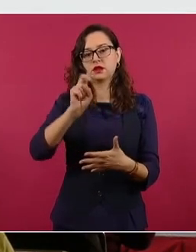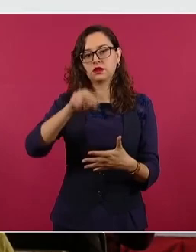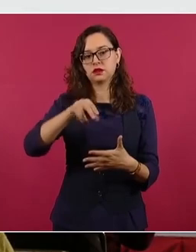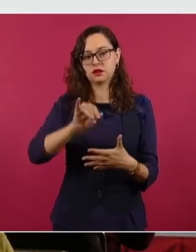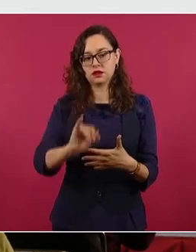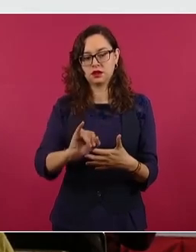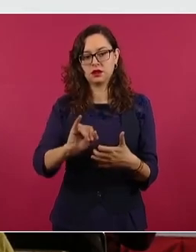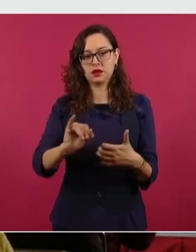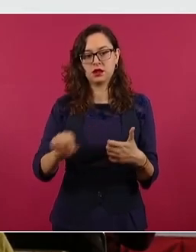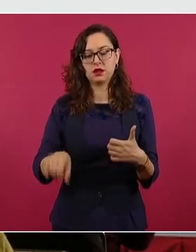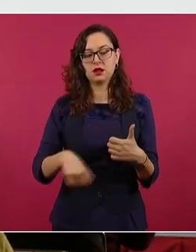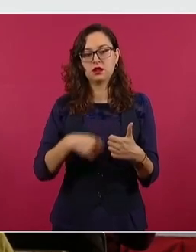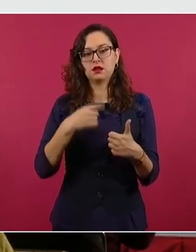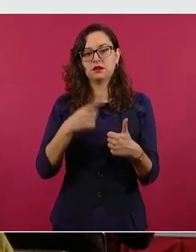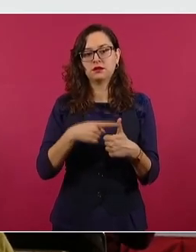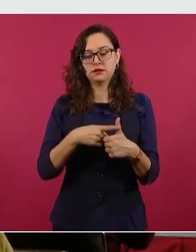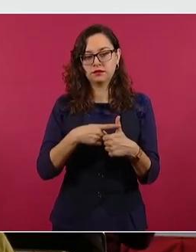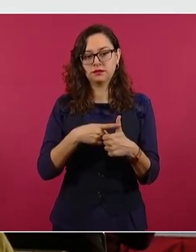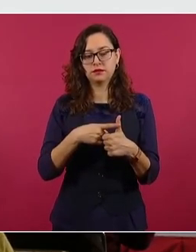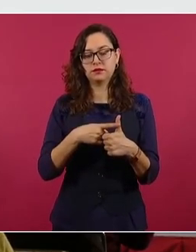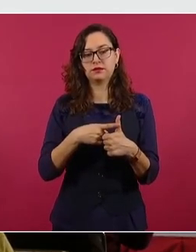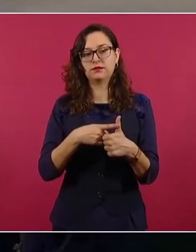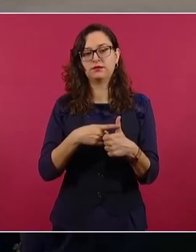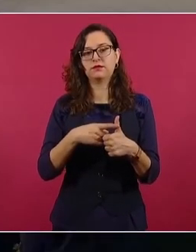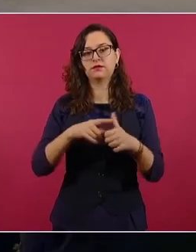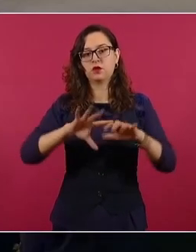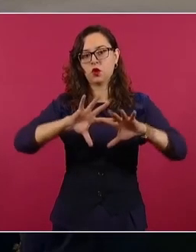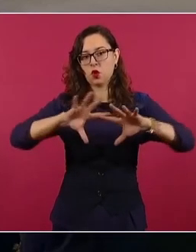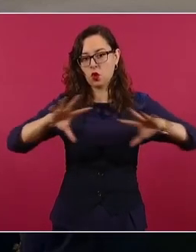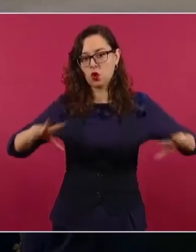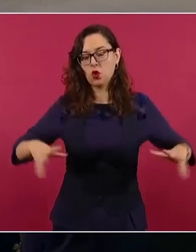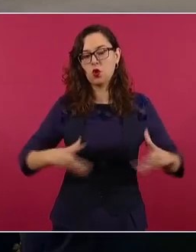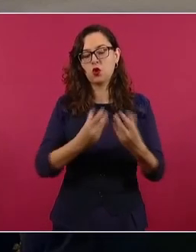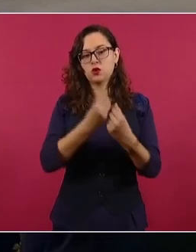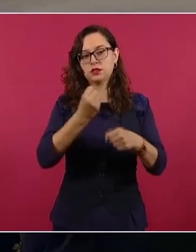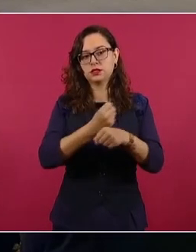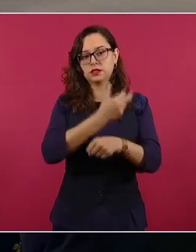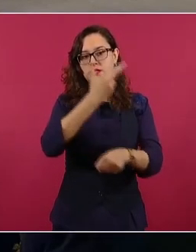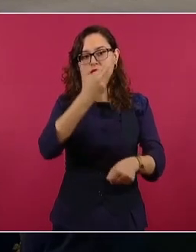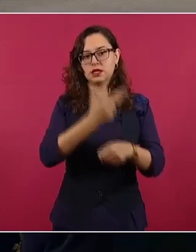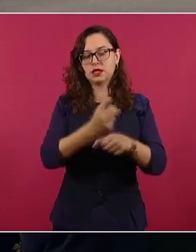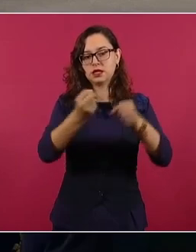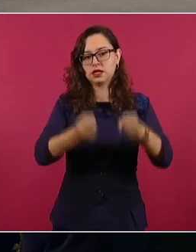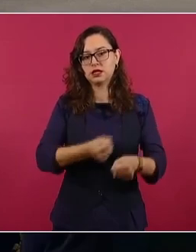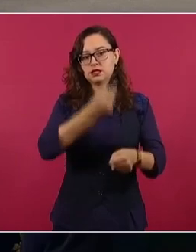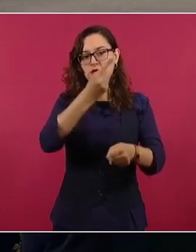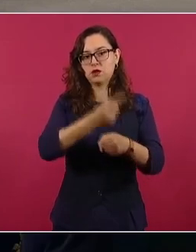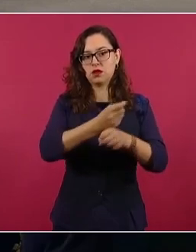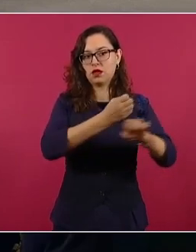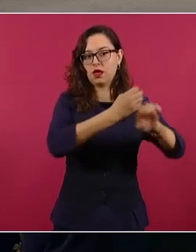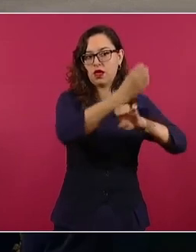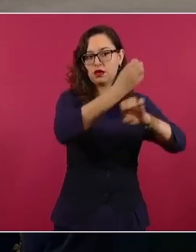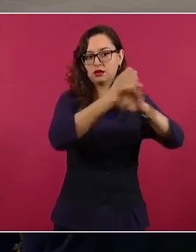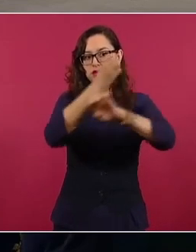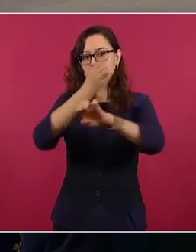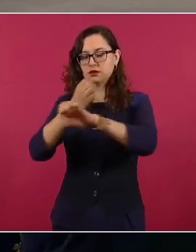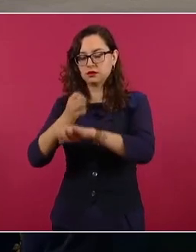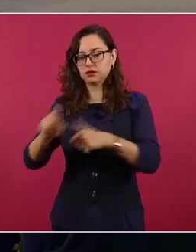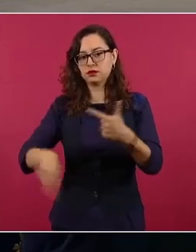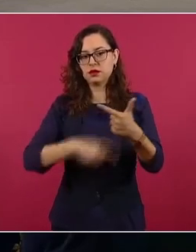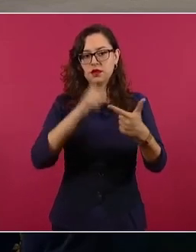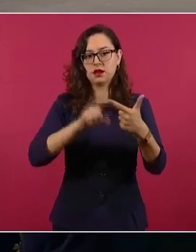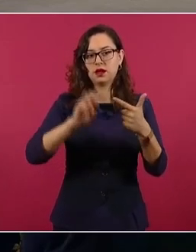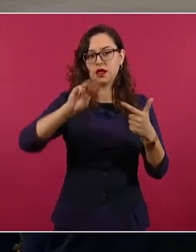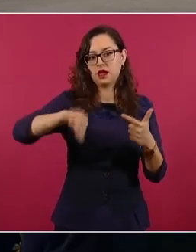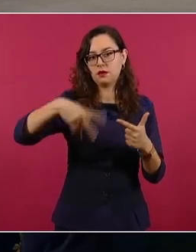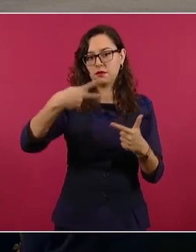Inteligencia, en coordinación con todas las secretarías de seguridad del país, las fiscalías locales